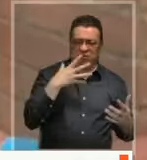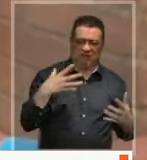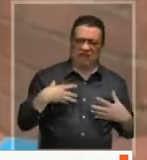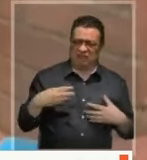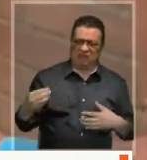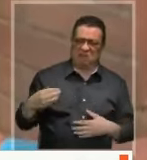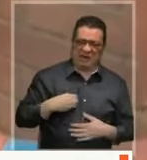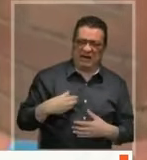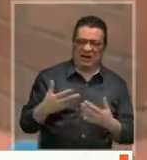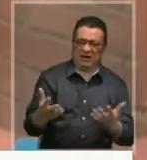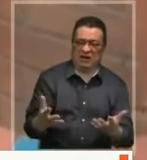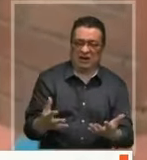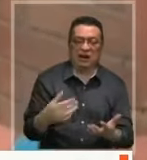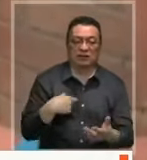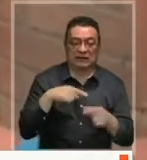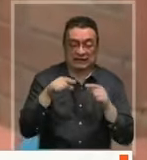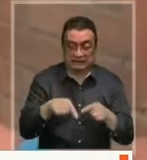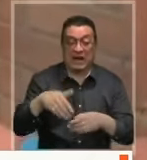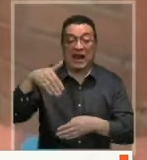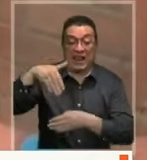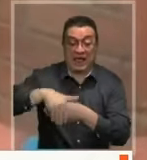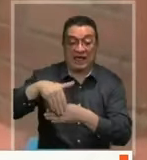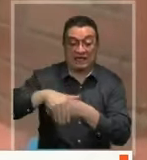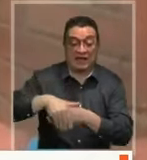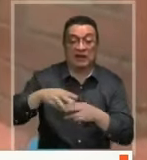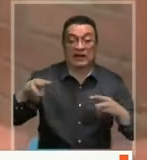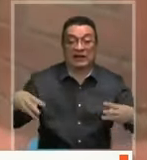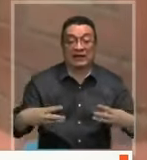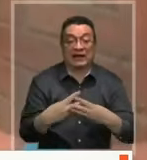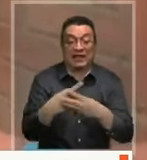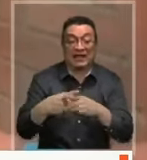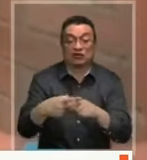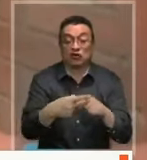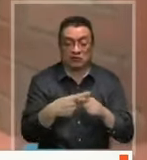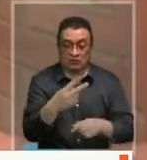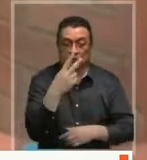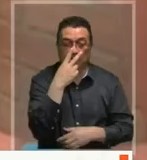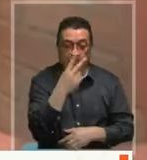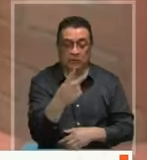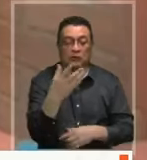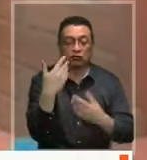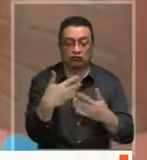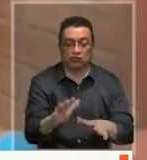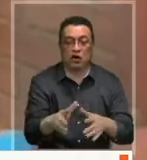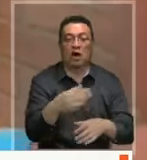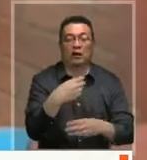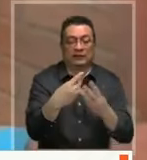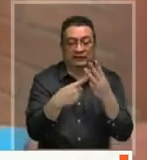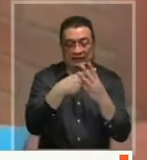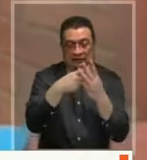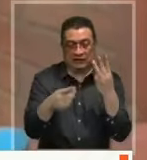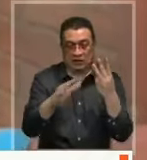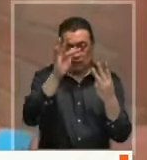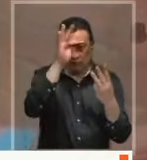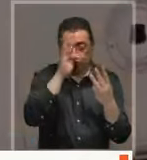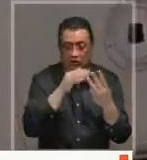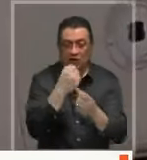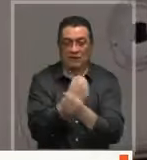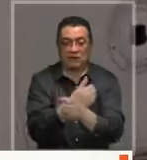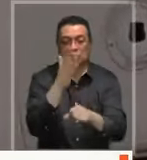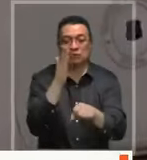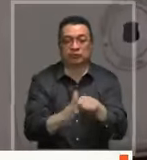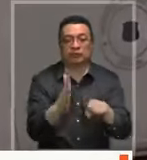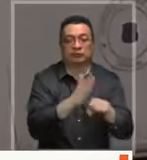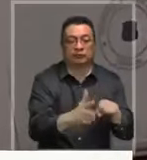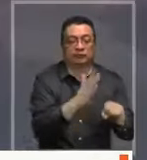decepcionados. Pero esta tarde por redes sociales vi que fueron dados de baja 3 de los funcionarios de carabineros.